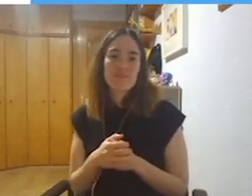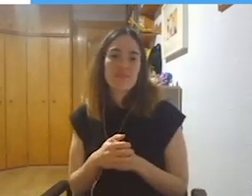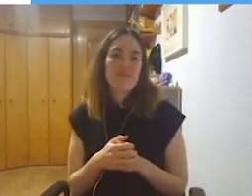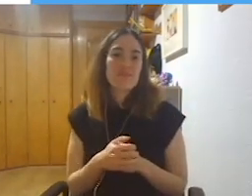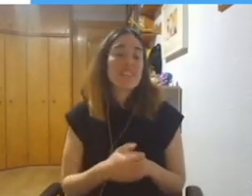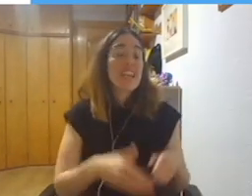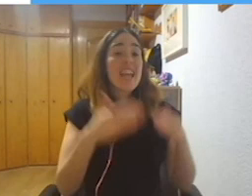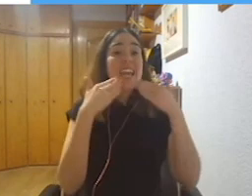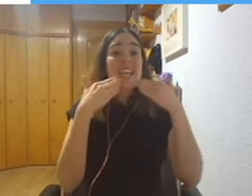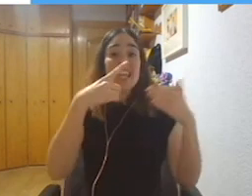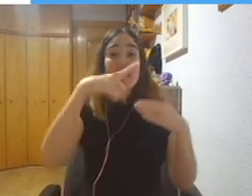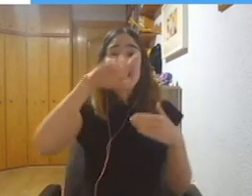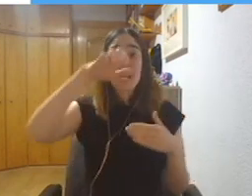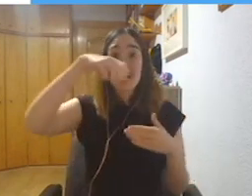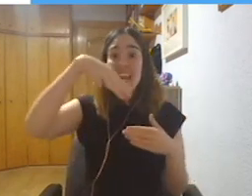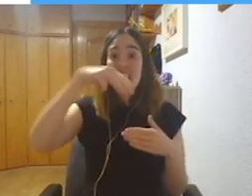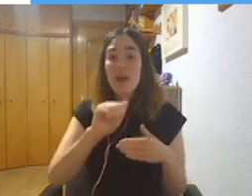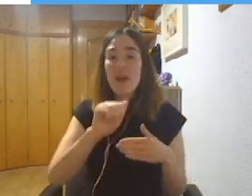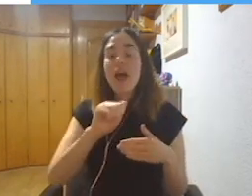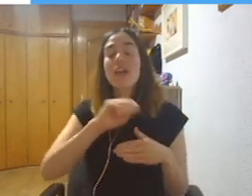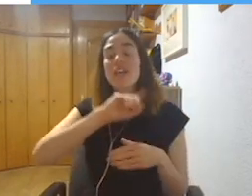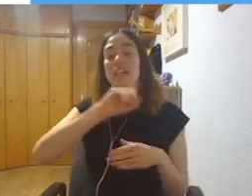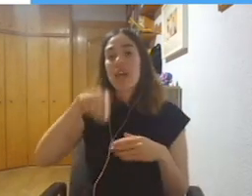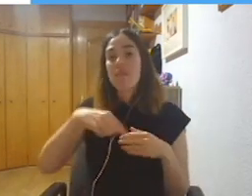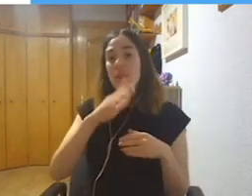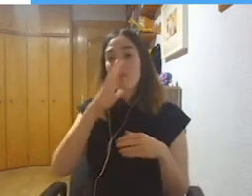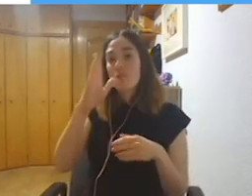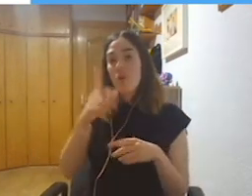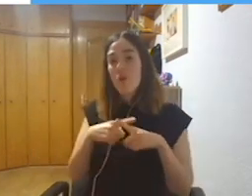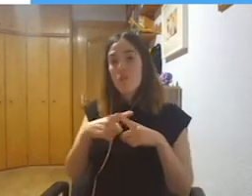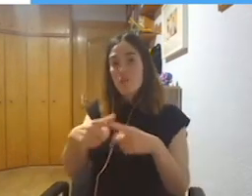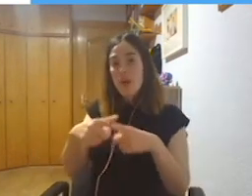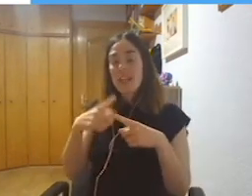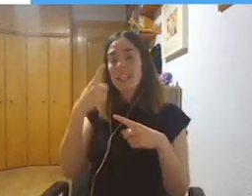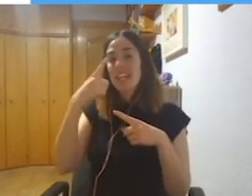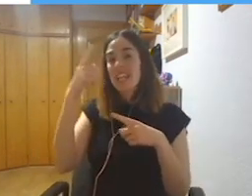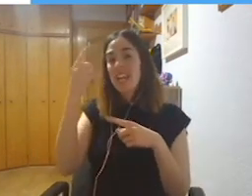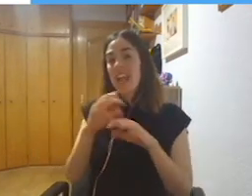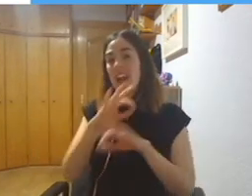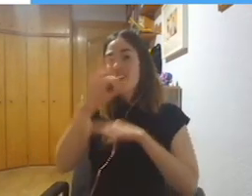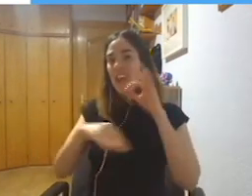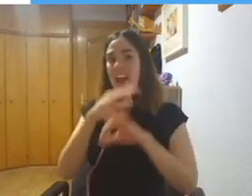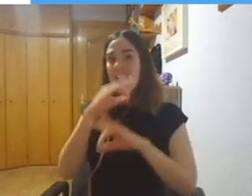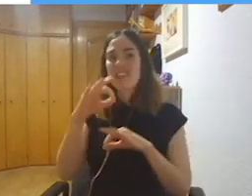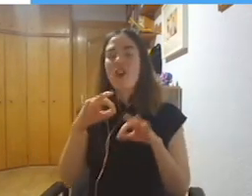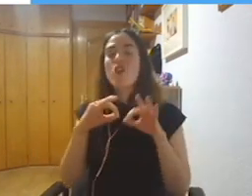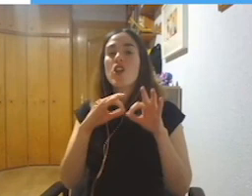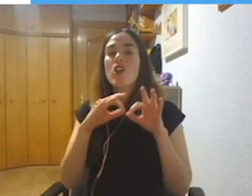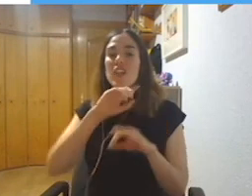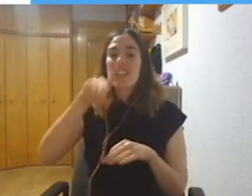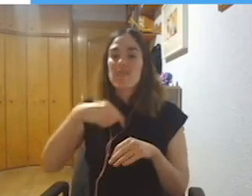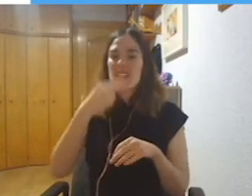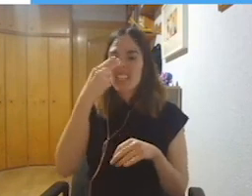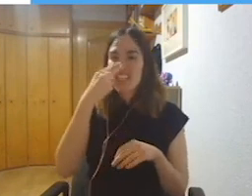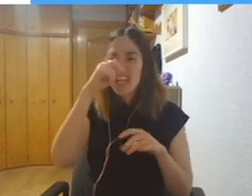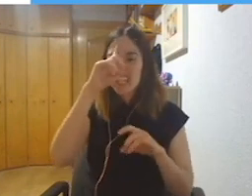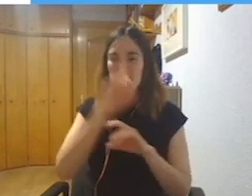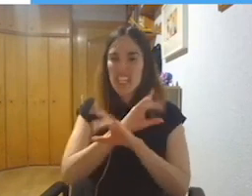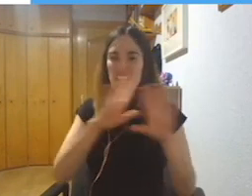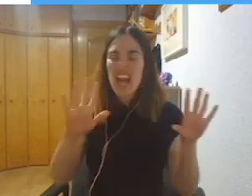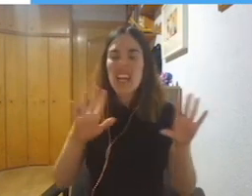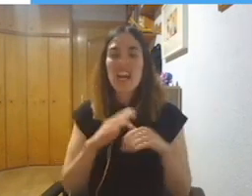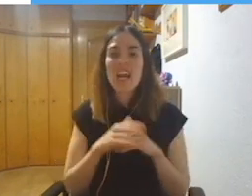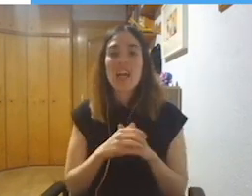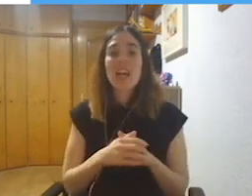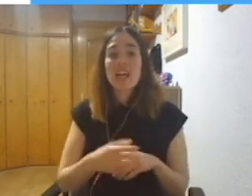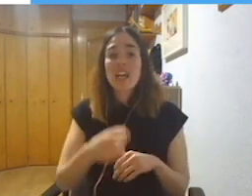Muchísimas gracias, Gemma, de parte de toda la organización. Bueno, la exposición ha sido súper interesante, muy clara además y